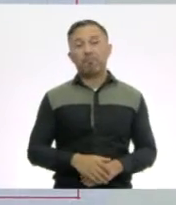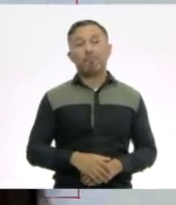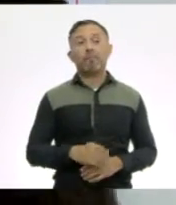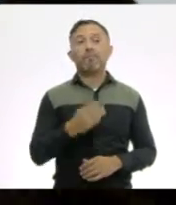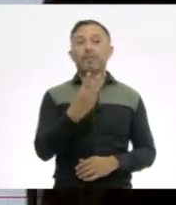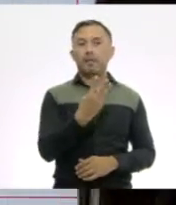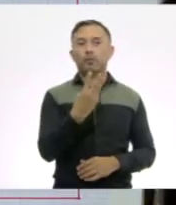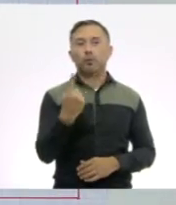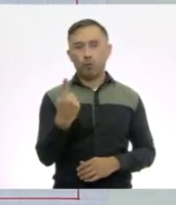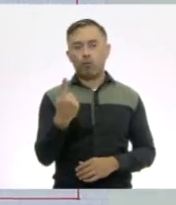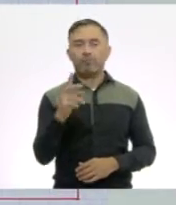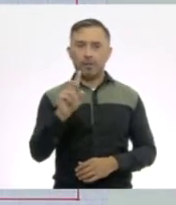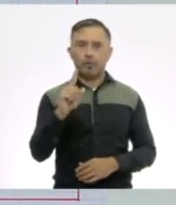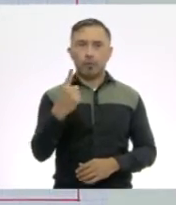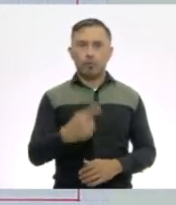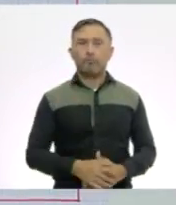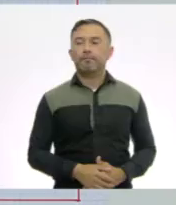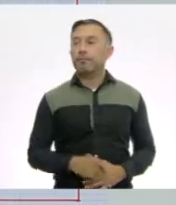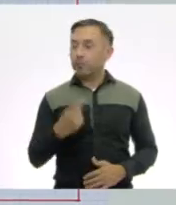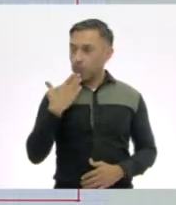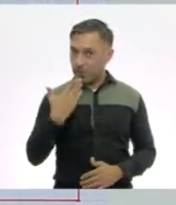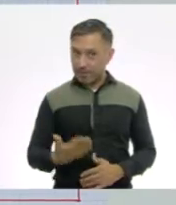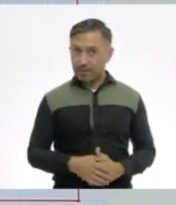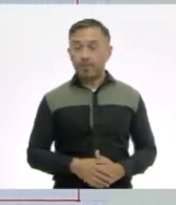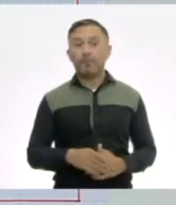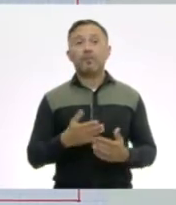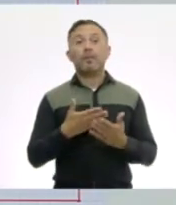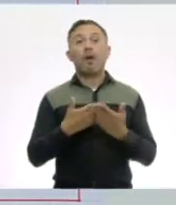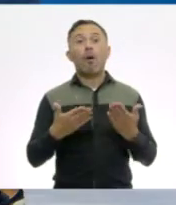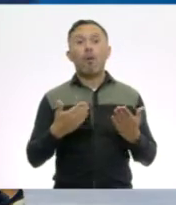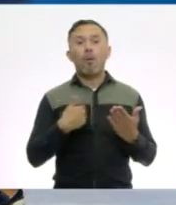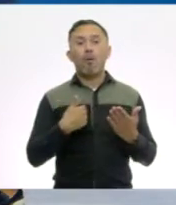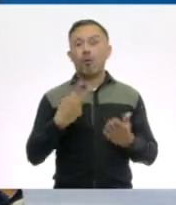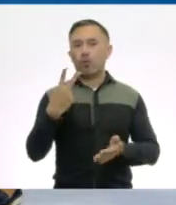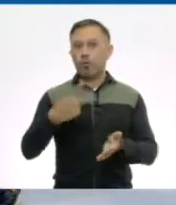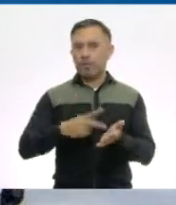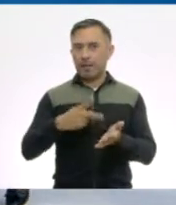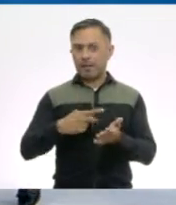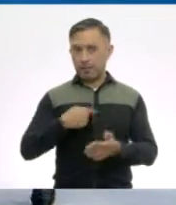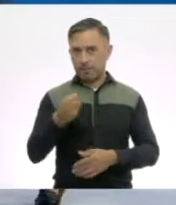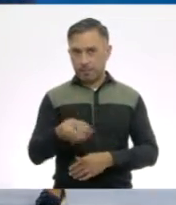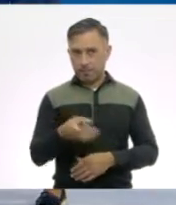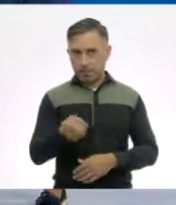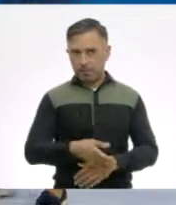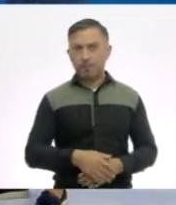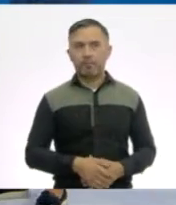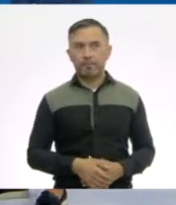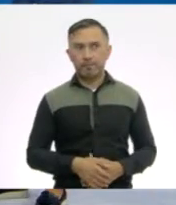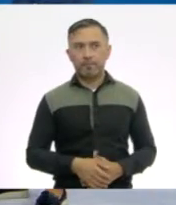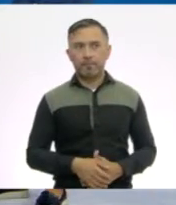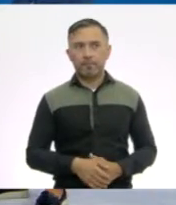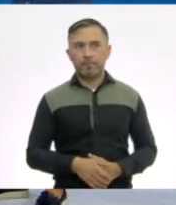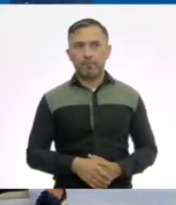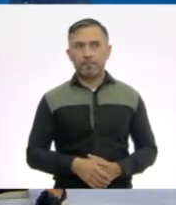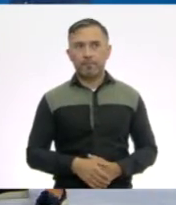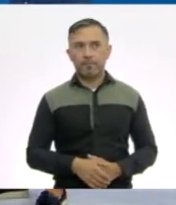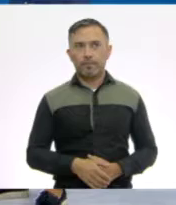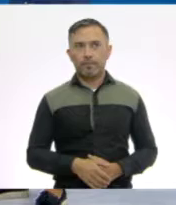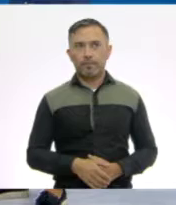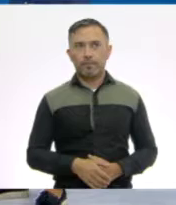1. Perfecto. Muy bien. Ahora al revés, a mí me toca tirarlo 2 veces. Así y a es. Ti 1. A